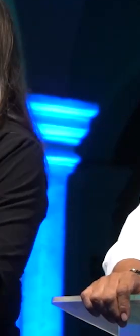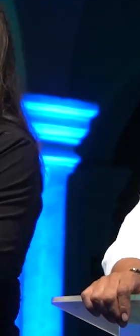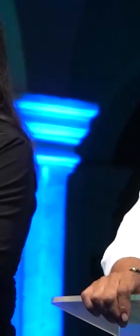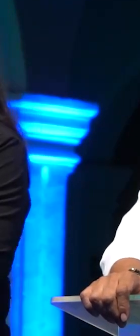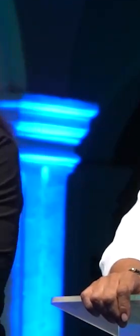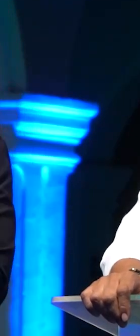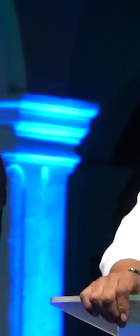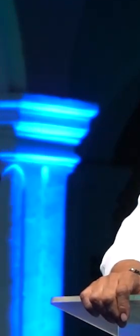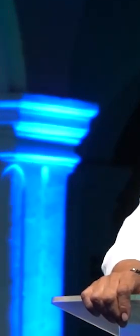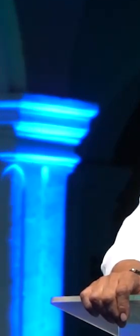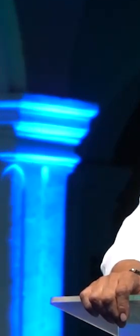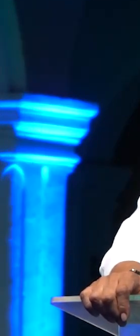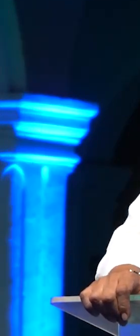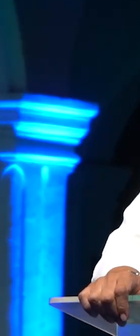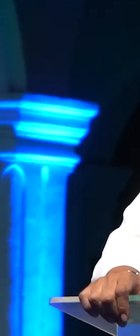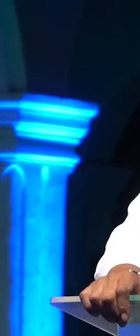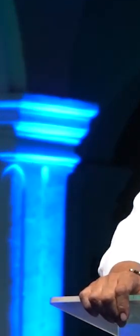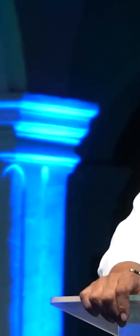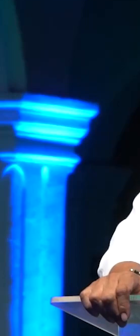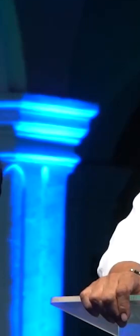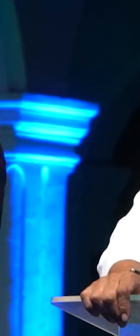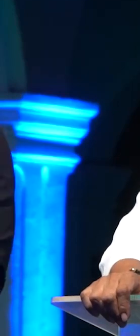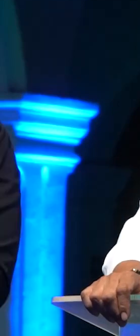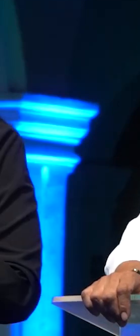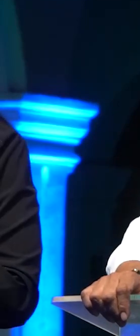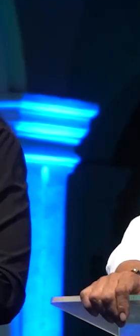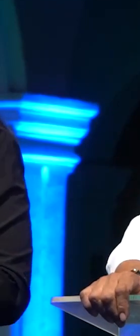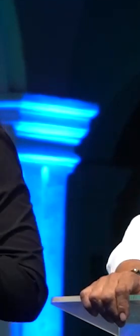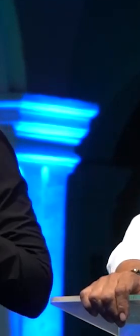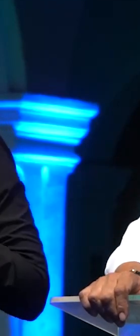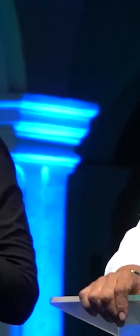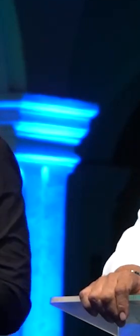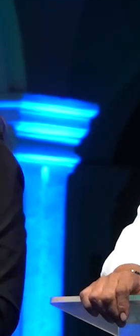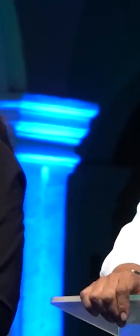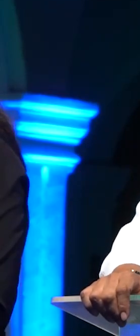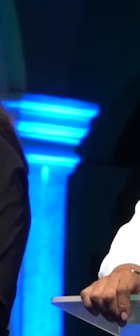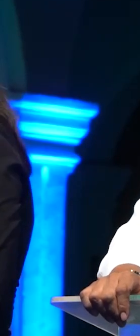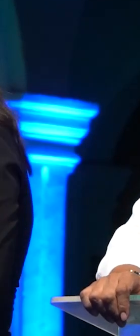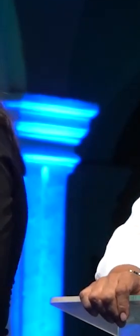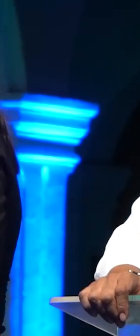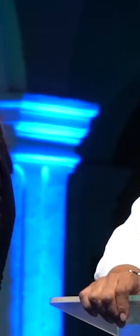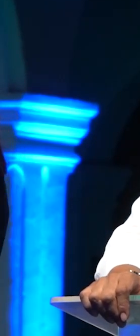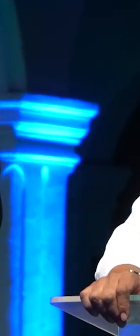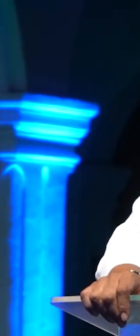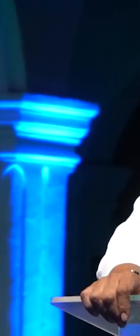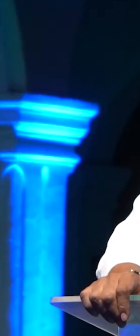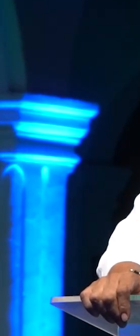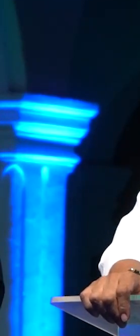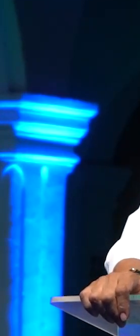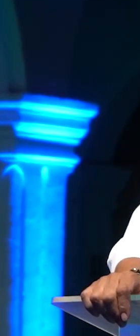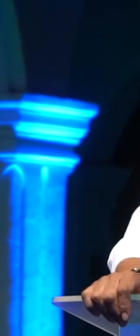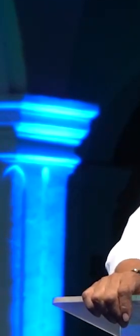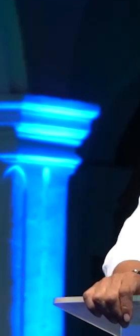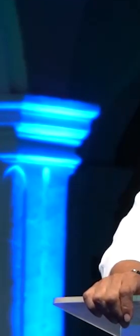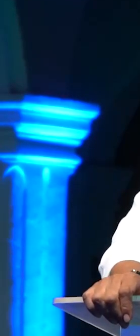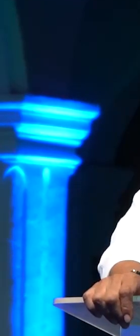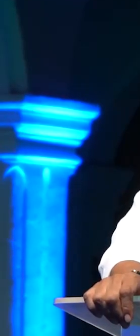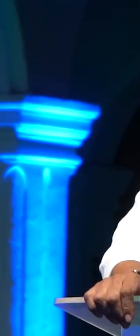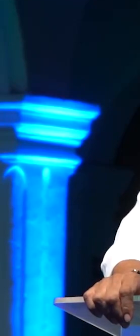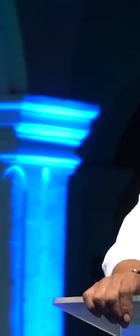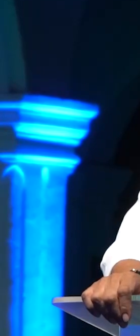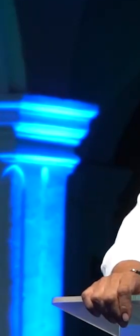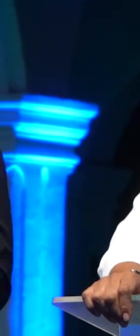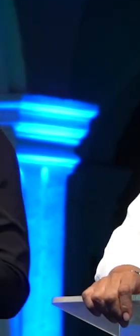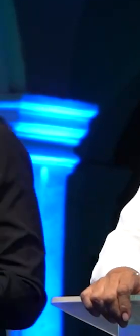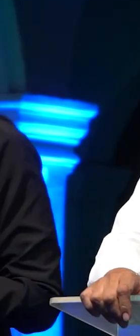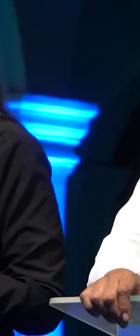con actores determinantes del territorio, no gracias, desafortunadamente, al sector público territorial. Muchas alianzas, el componente